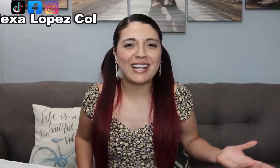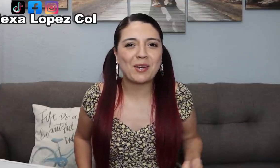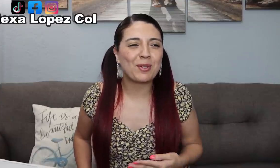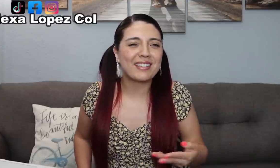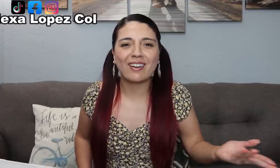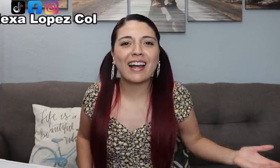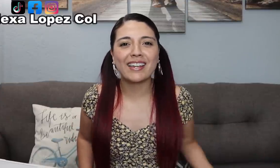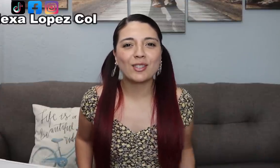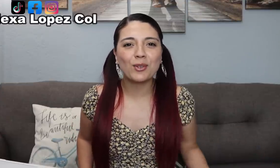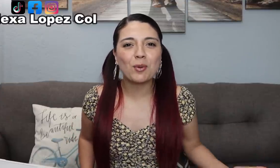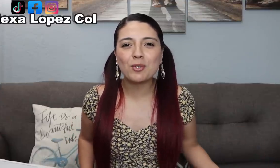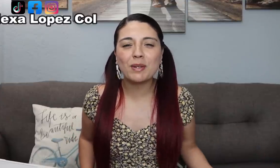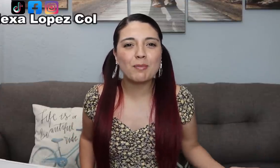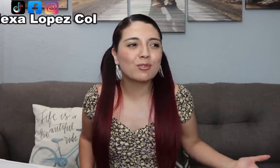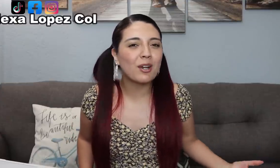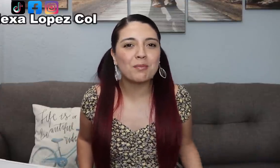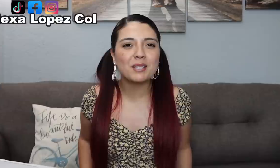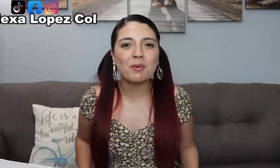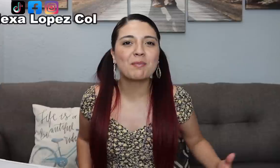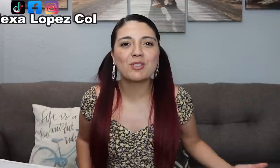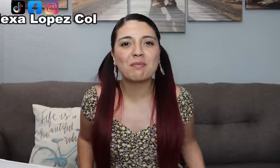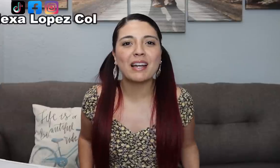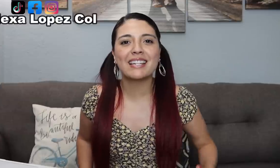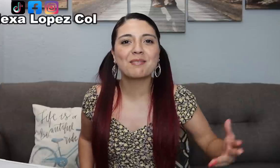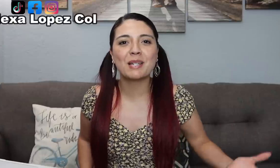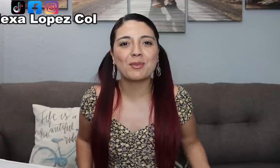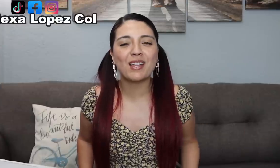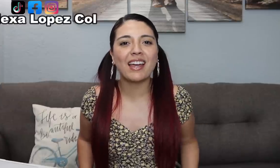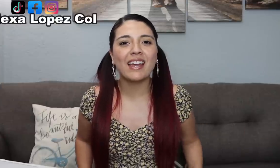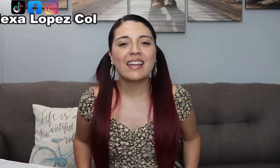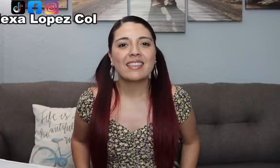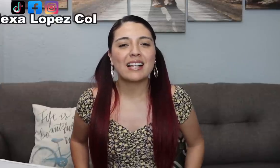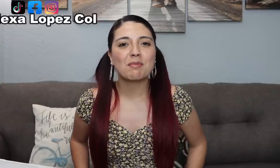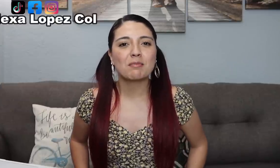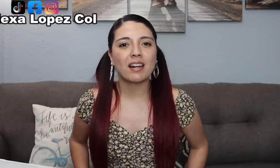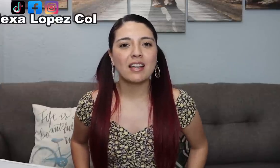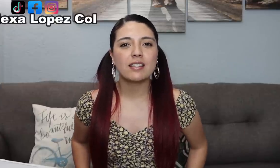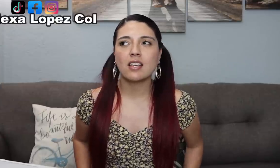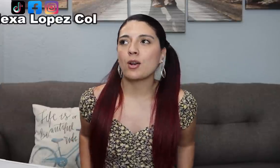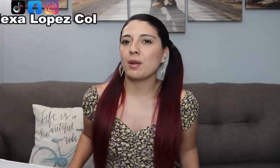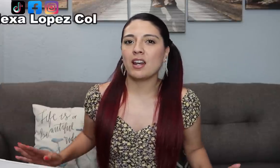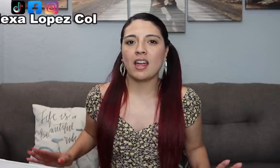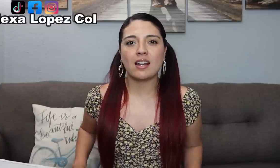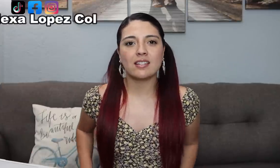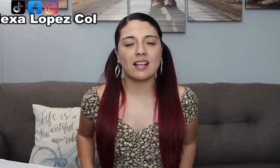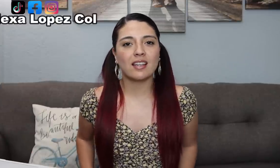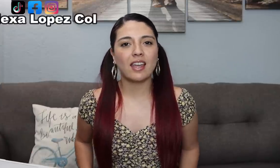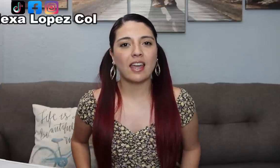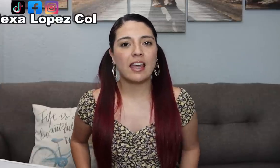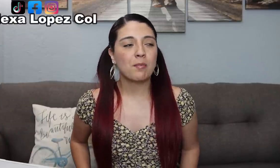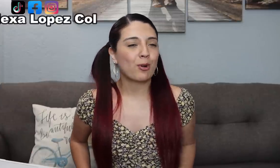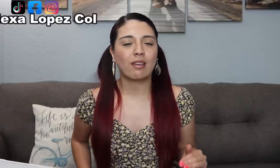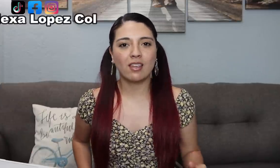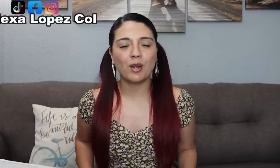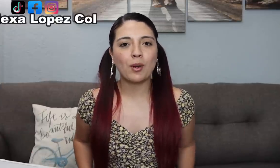nopal, ¿no? O sea, como decir, oiga, aquí todos somos, venimos de lo mismo, venimos del maíz, venimos de las mismas raíces, y ahora vienen a dárselas de